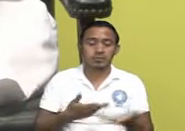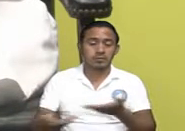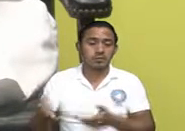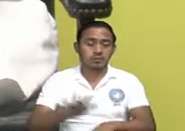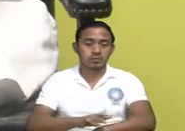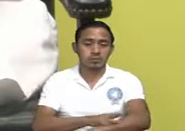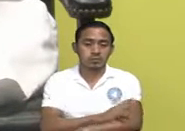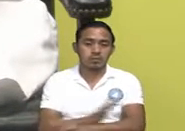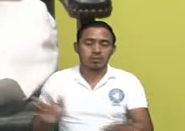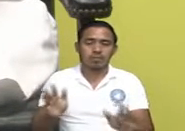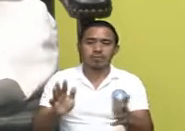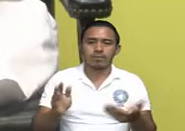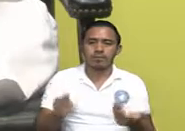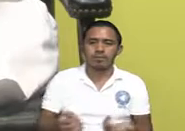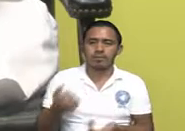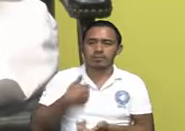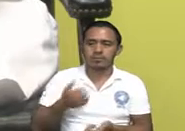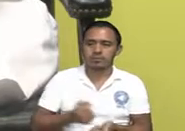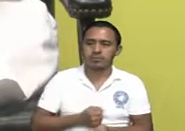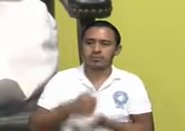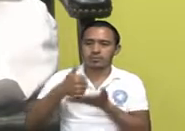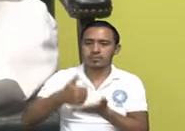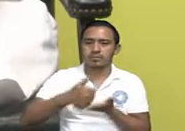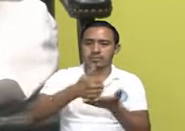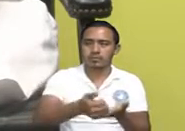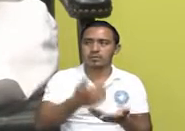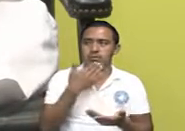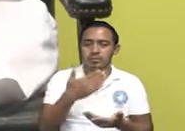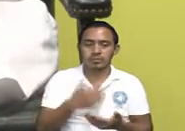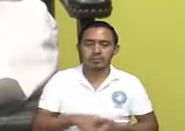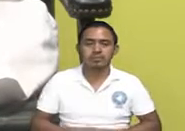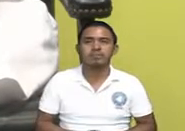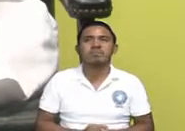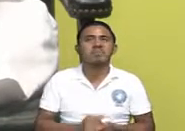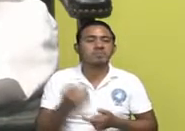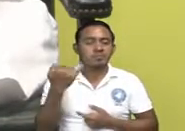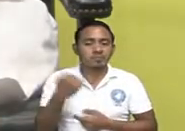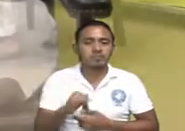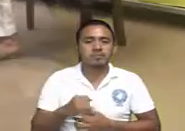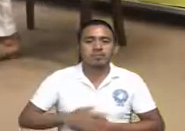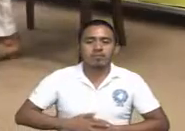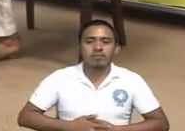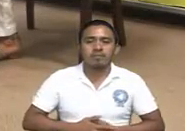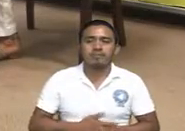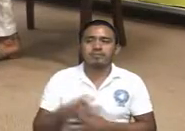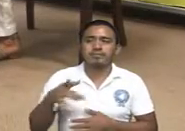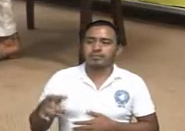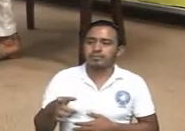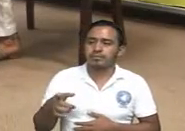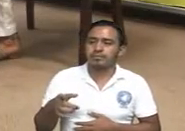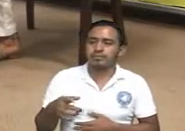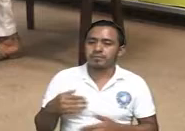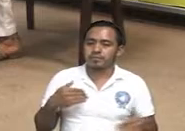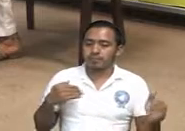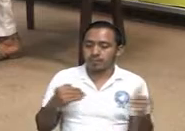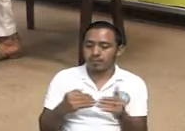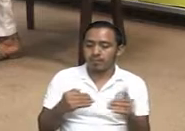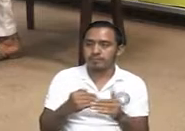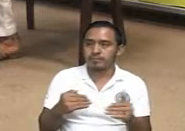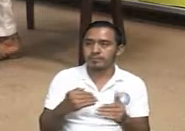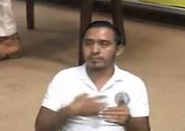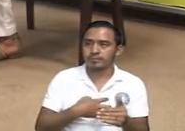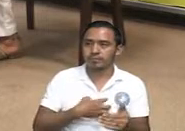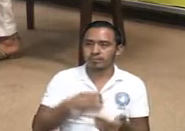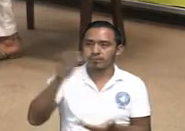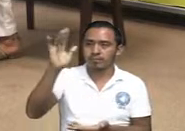y el intercambio de servicios. Cuando nos sentimos útiles, eso es muy importante. Precisamente, doctora, eso de acercarse, lo espiritual.